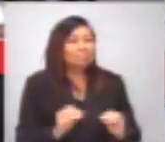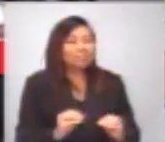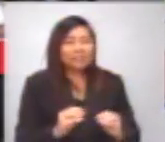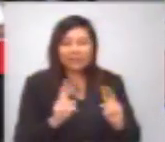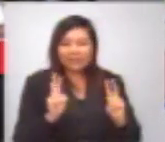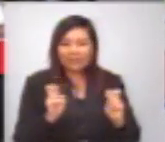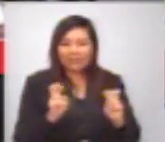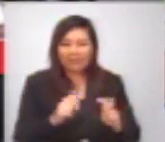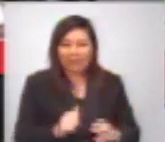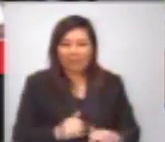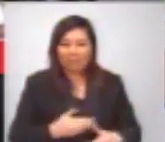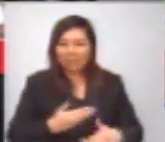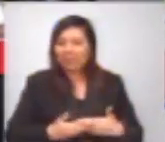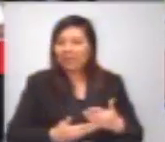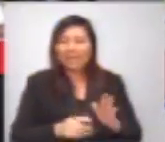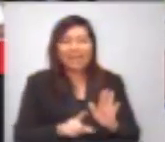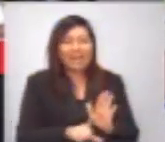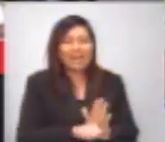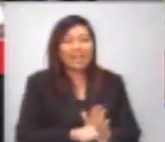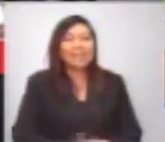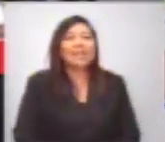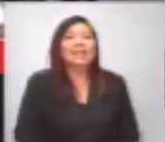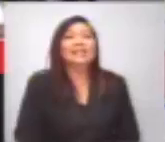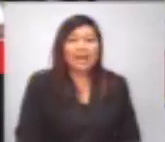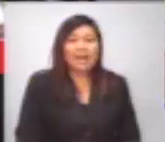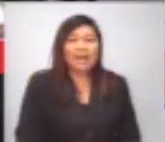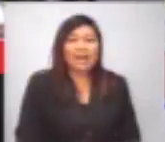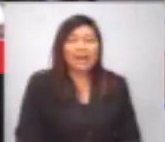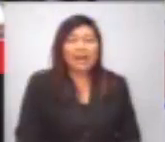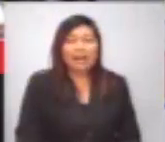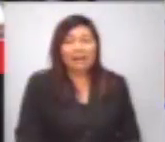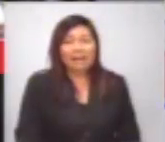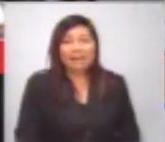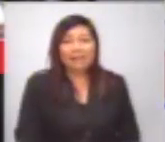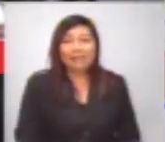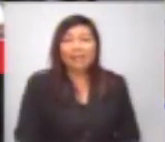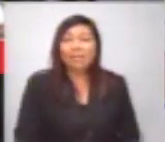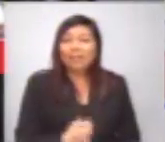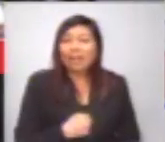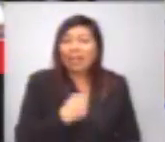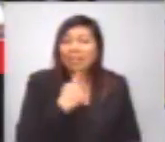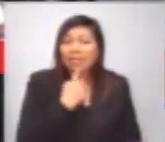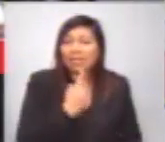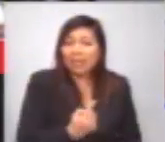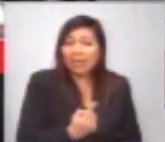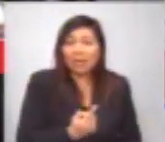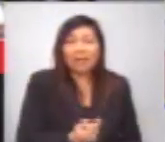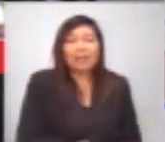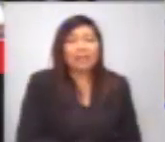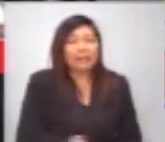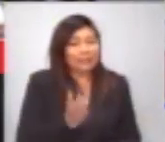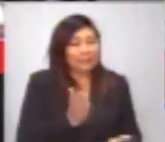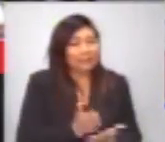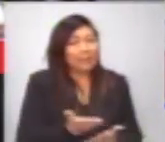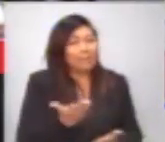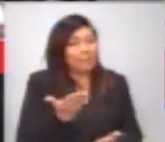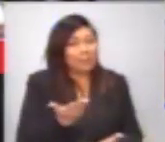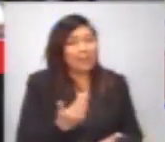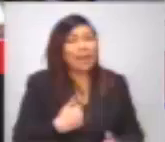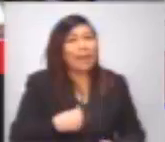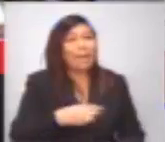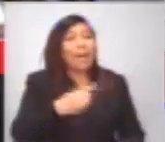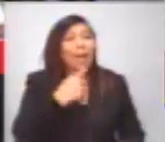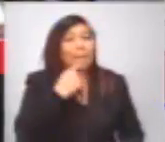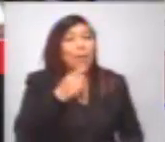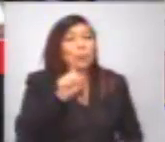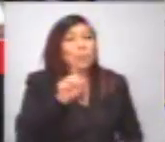en el tema de la aprobación de leyes. Y aquí mi primera invocación o pedido enérgico a la ministra de